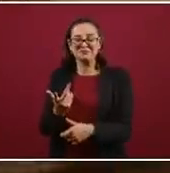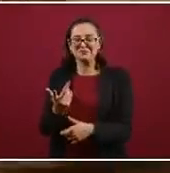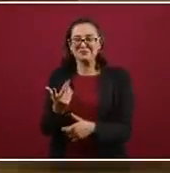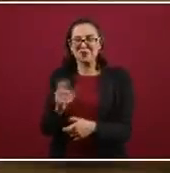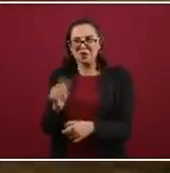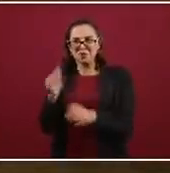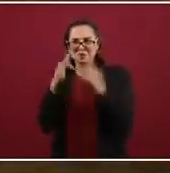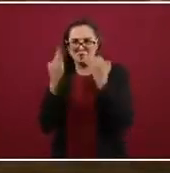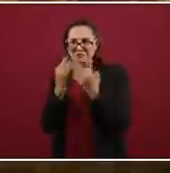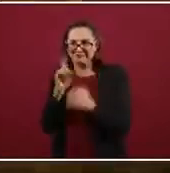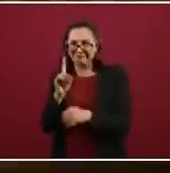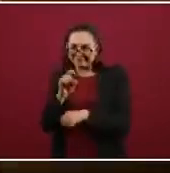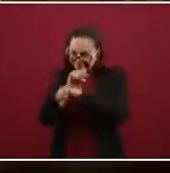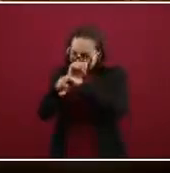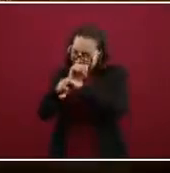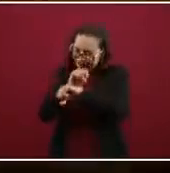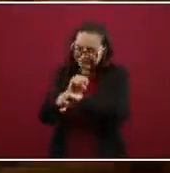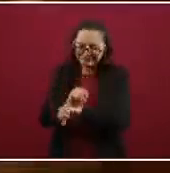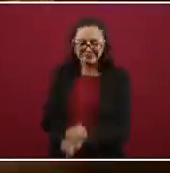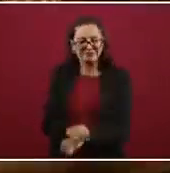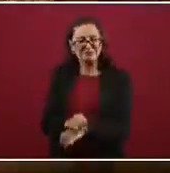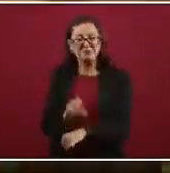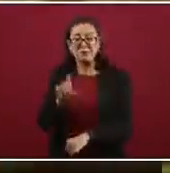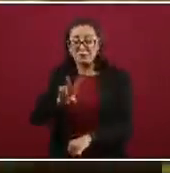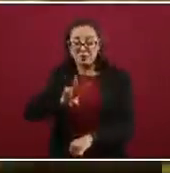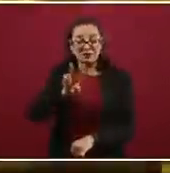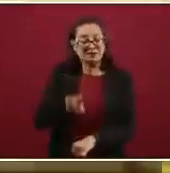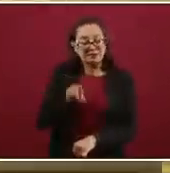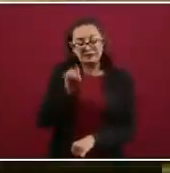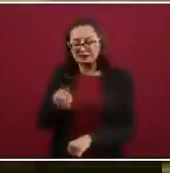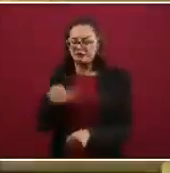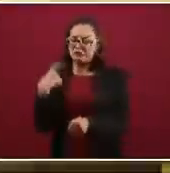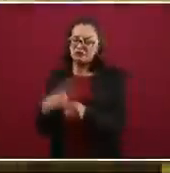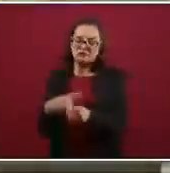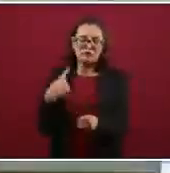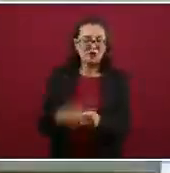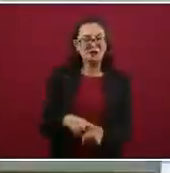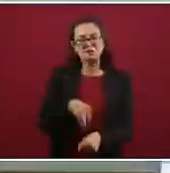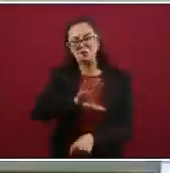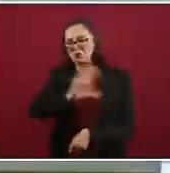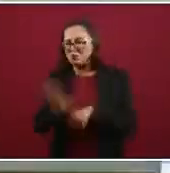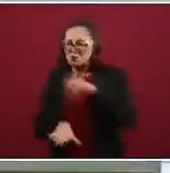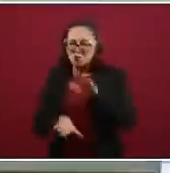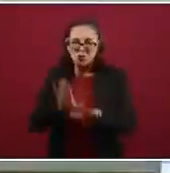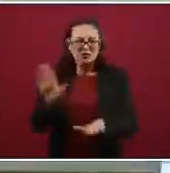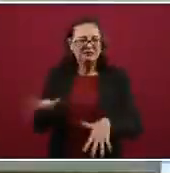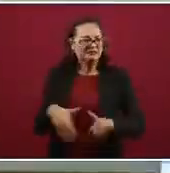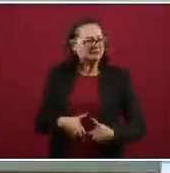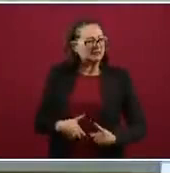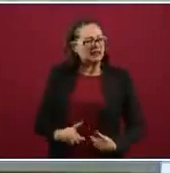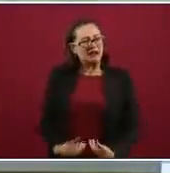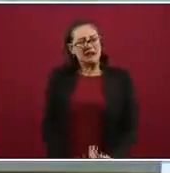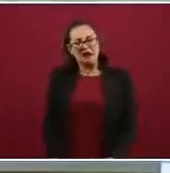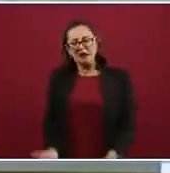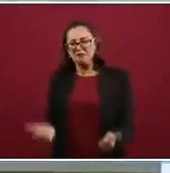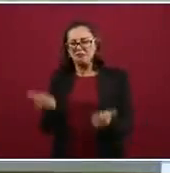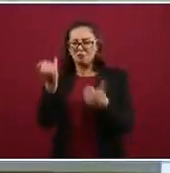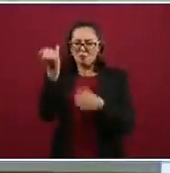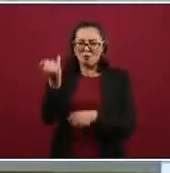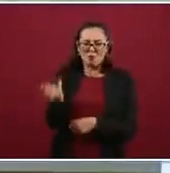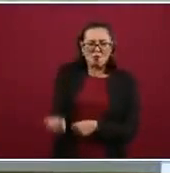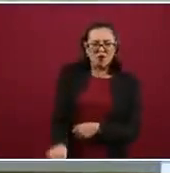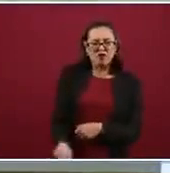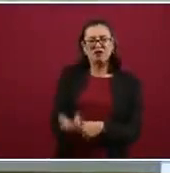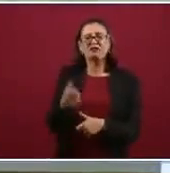cosa, con unos tremendos índices de mortalidad, de enfermedad, de desnutrición, y desde